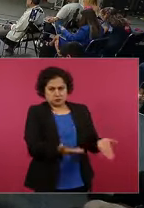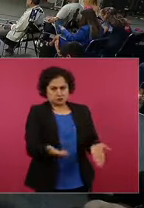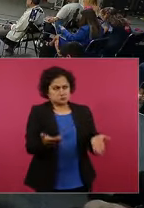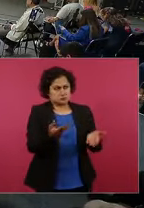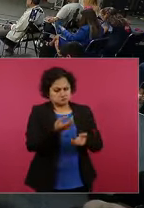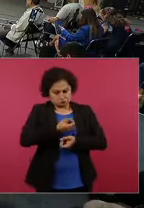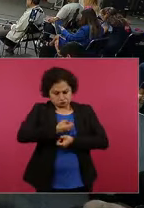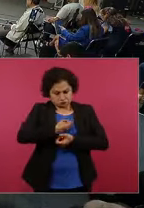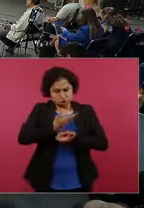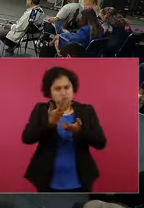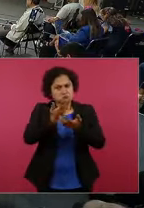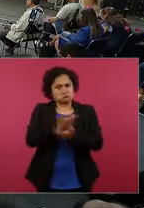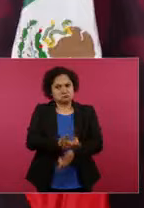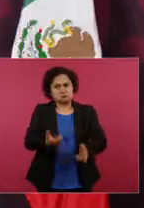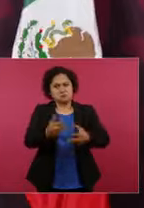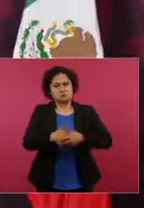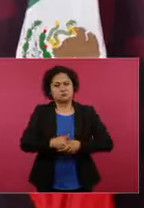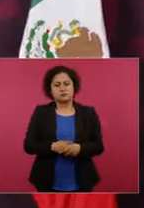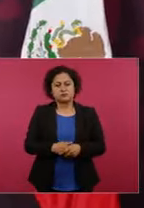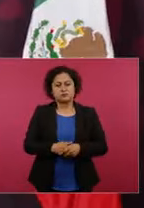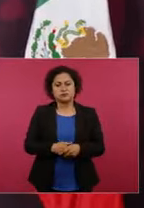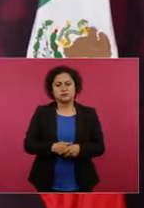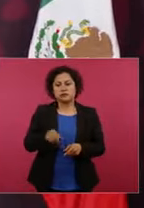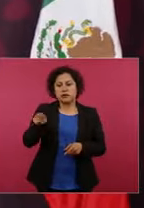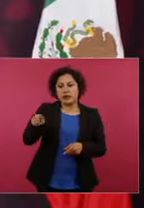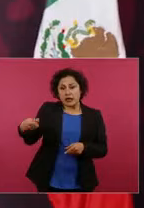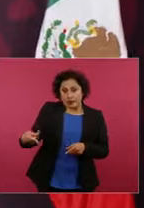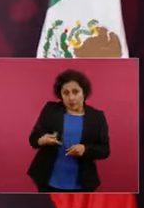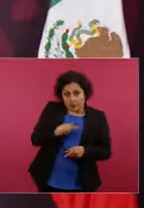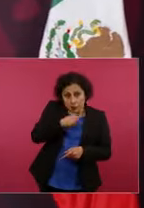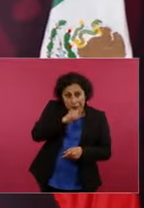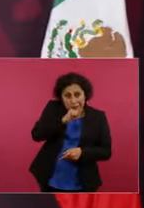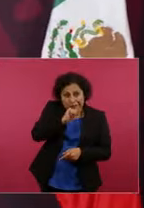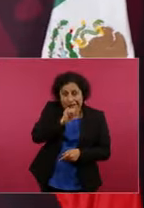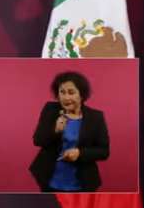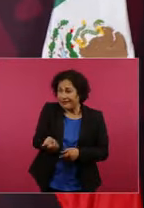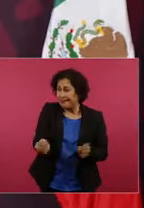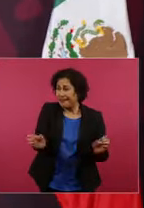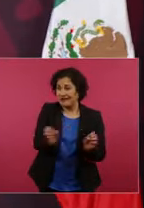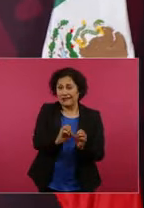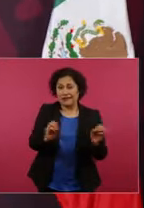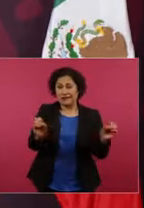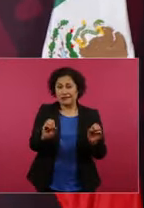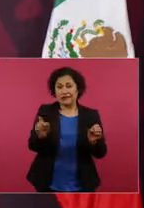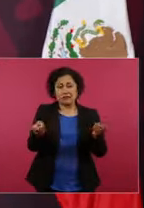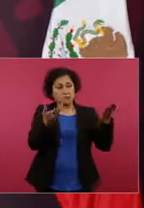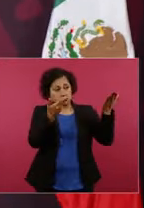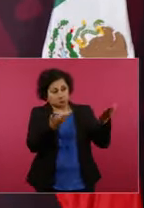Exprese lo que quiera decir. No me hacía una sola pregunta.